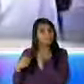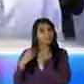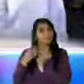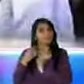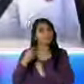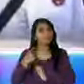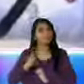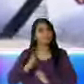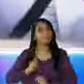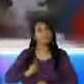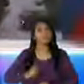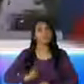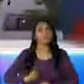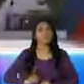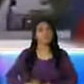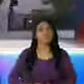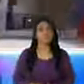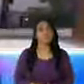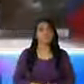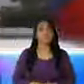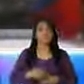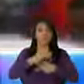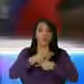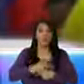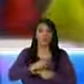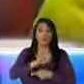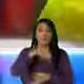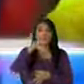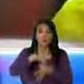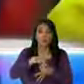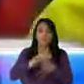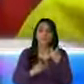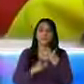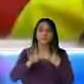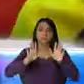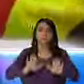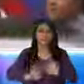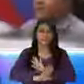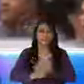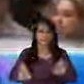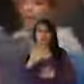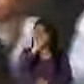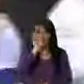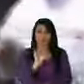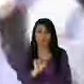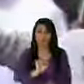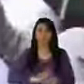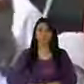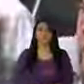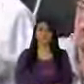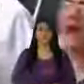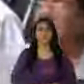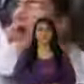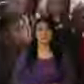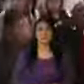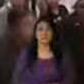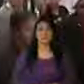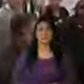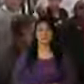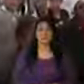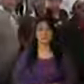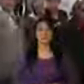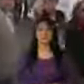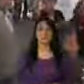resultados! ¡Queremos resultados! ¡Cuidar los votos! ¡Es lo que está haciendo esta gente espontáneamente! Informó desde la ciudad de Cuenca,